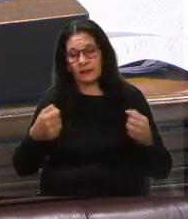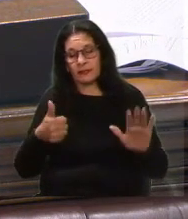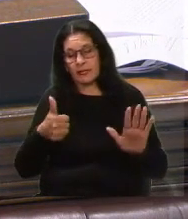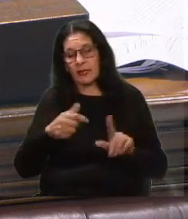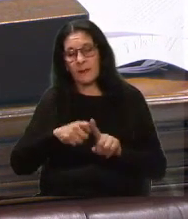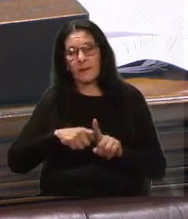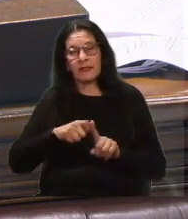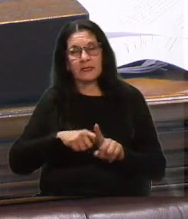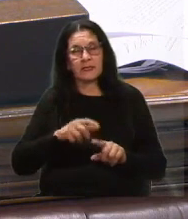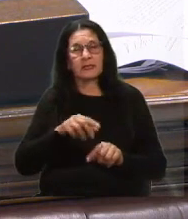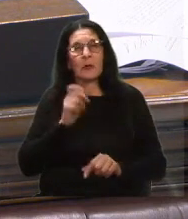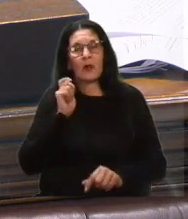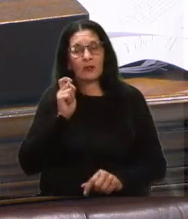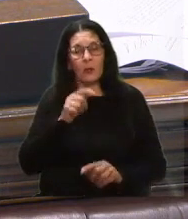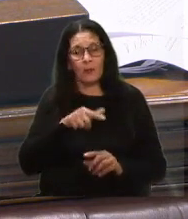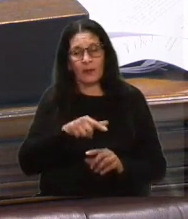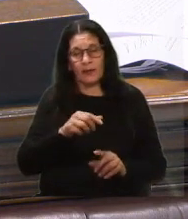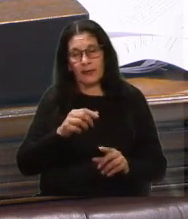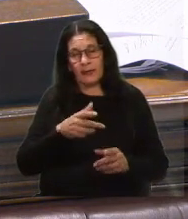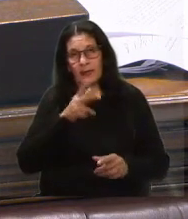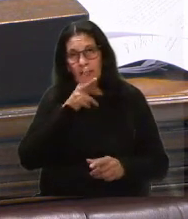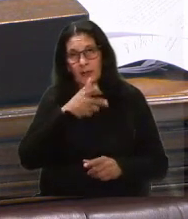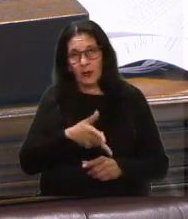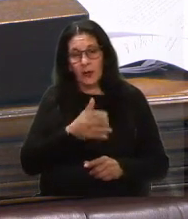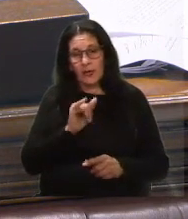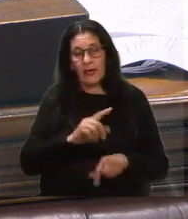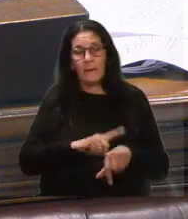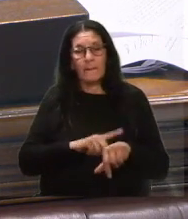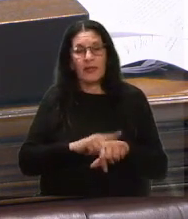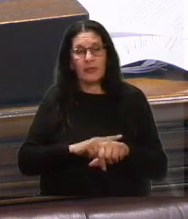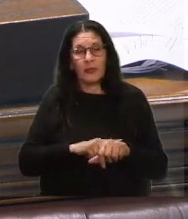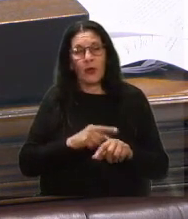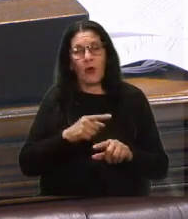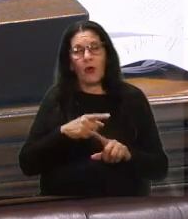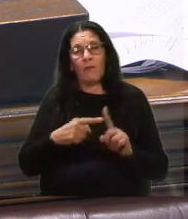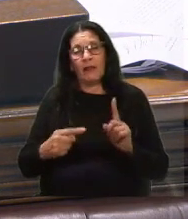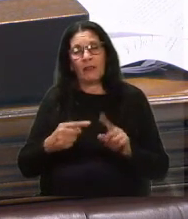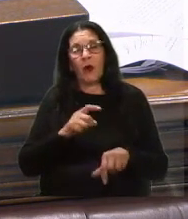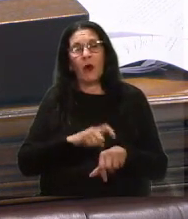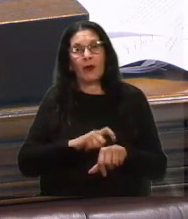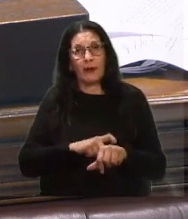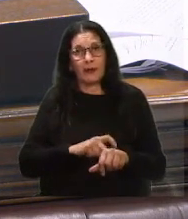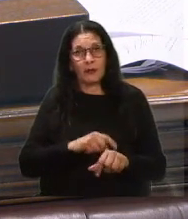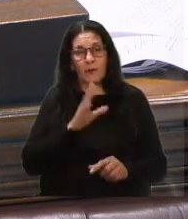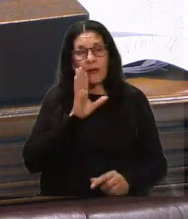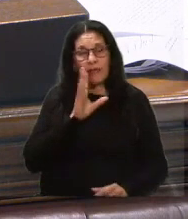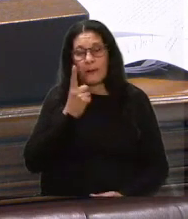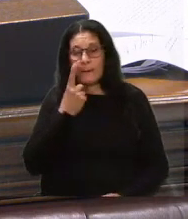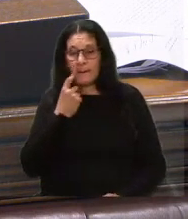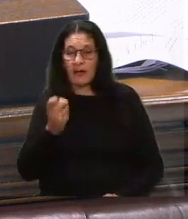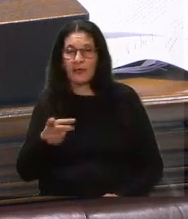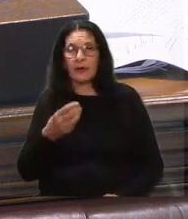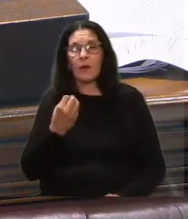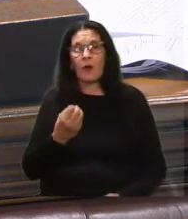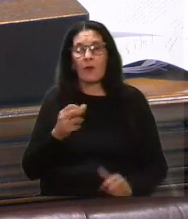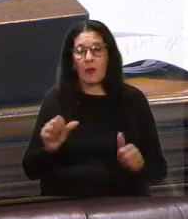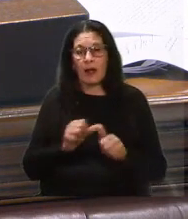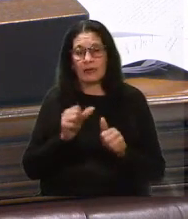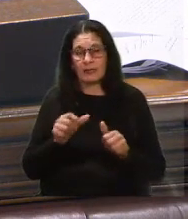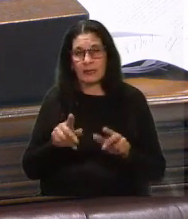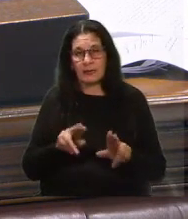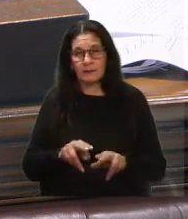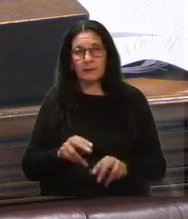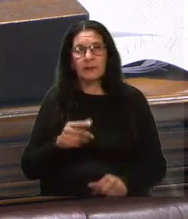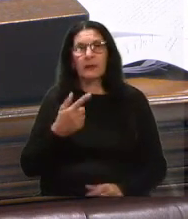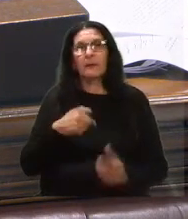hasta los 6 meses de cumplido el hijo y que implica el medio horario en la jornada laboral tanto padre como madre pueden hacer uso